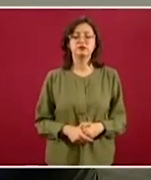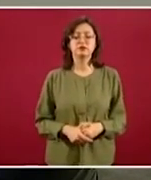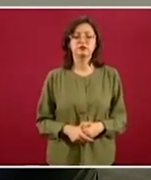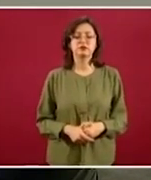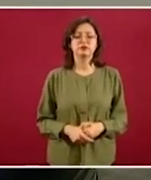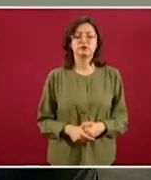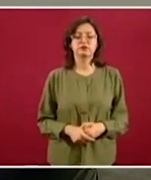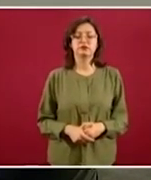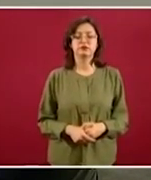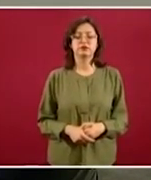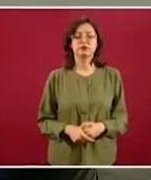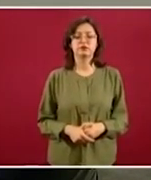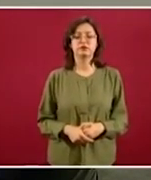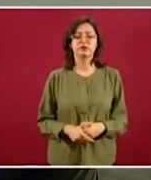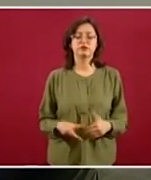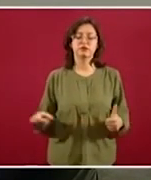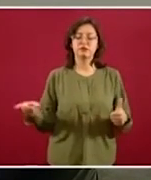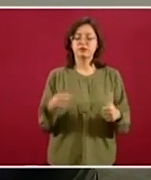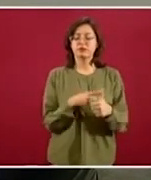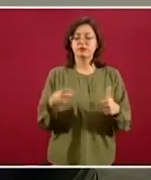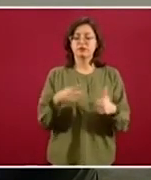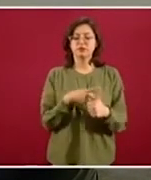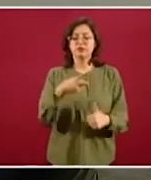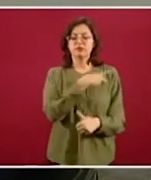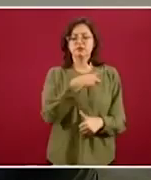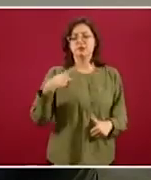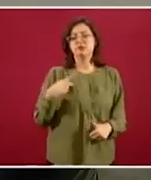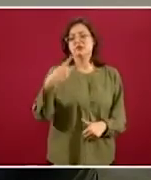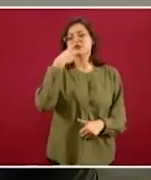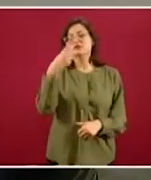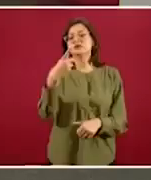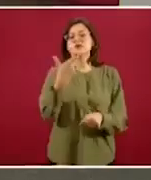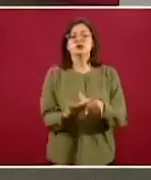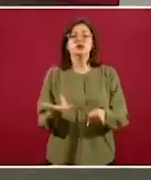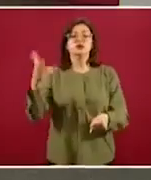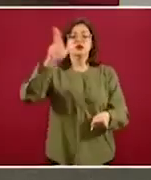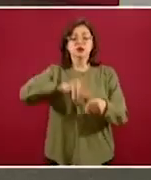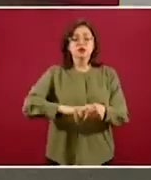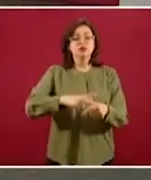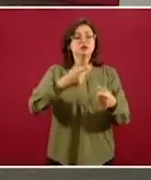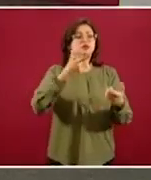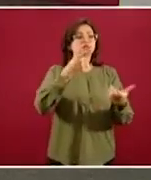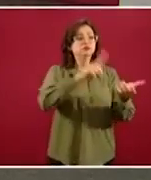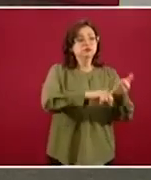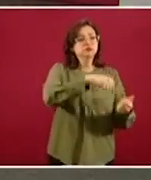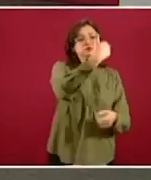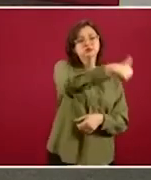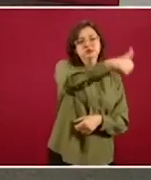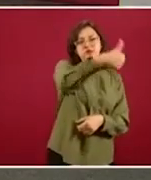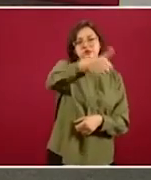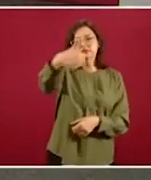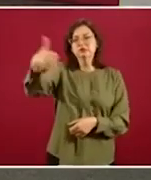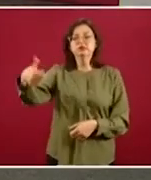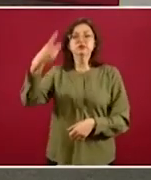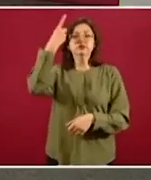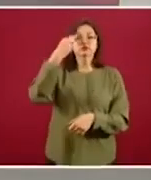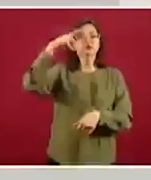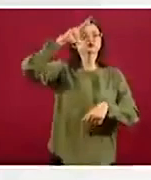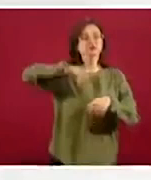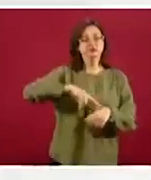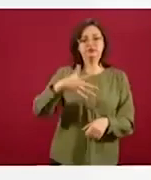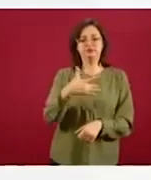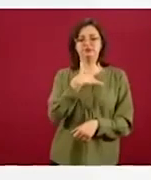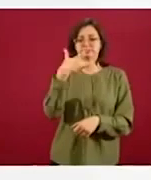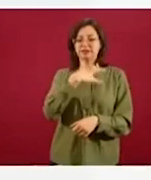Importante, antes que cualquier otra cosa, es que cada hospital y sus directivos consideren